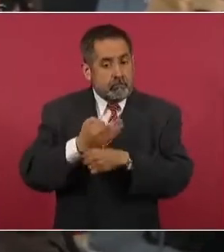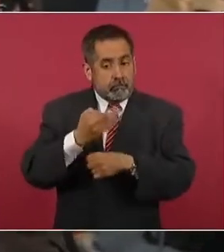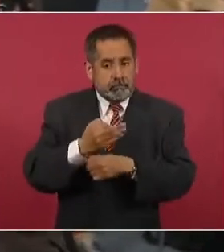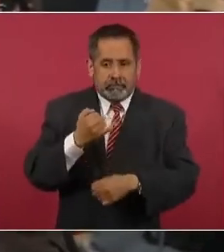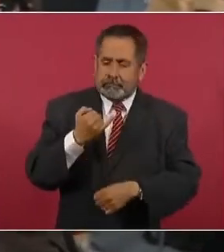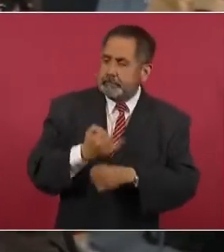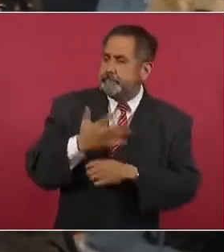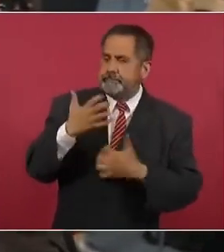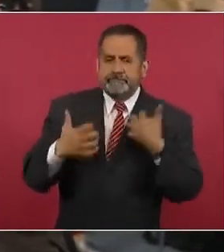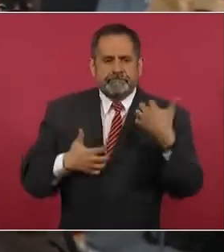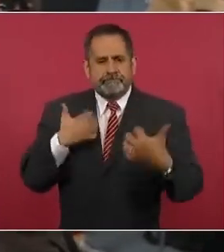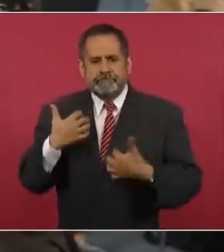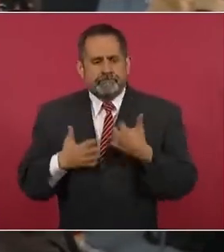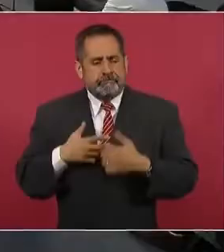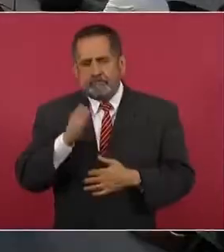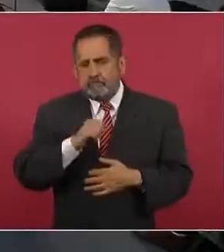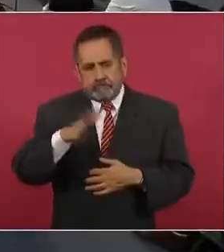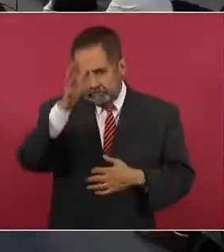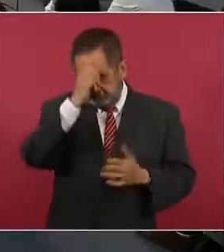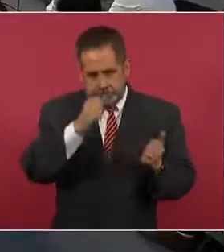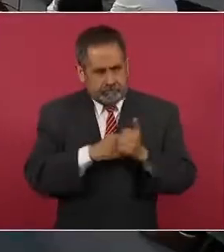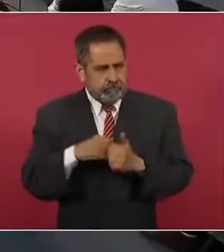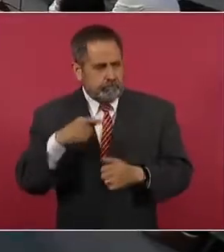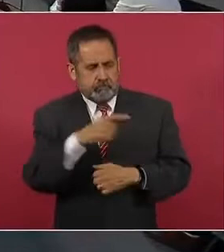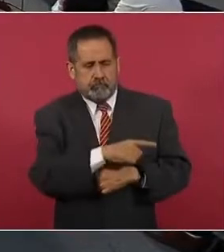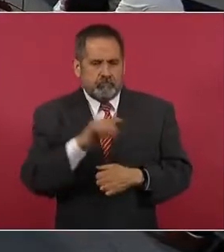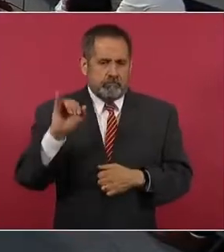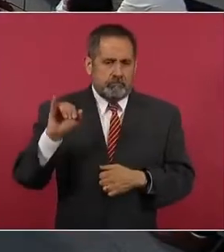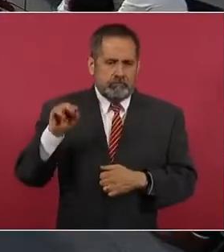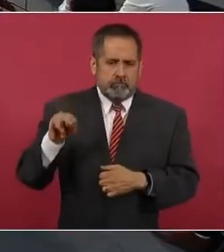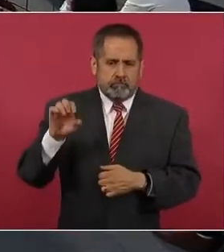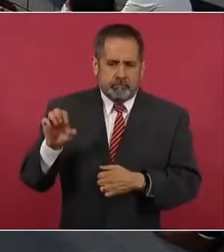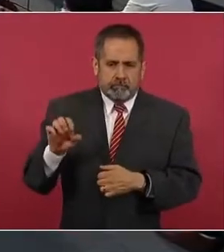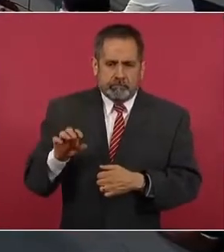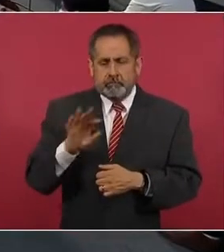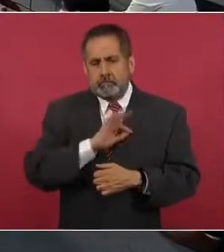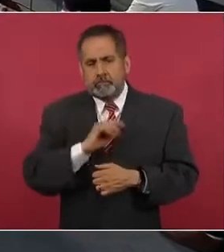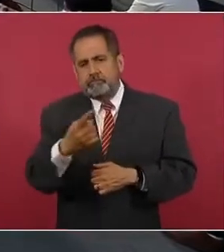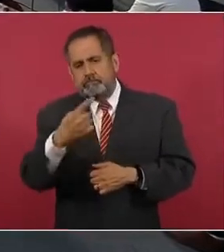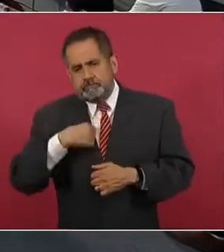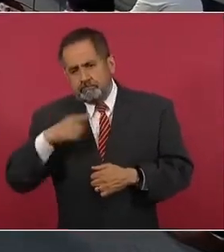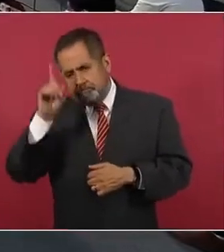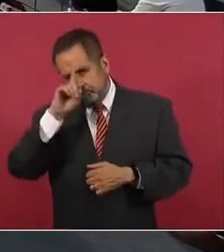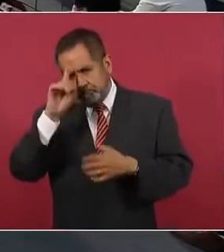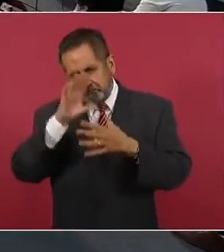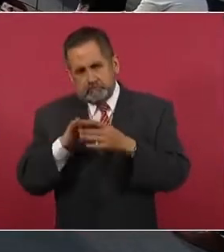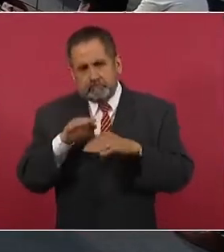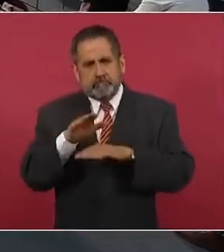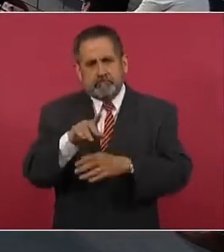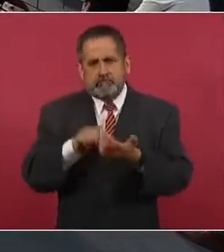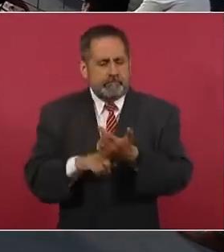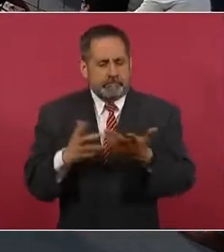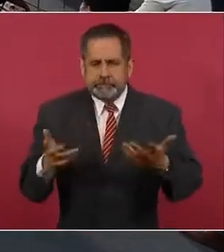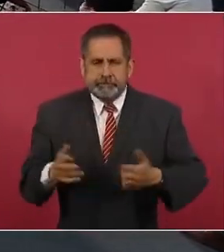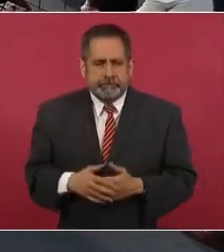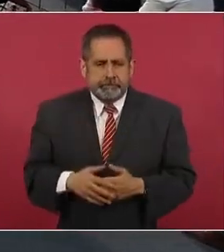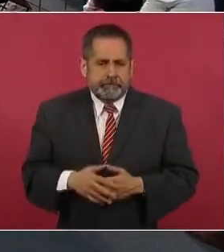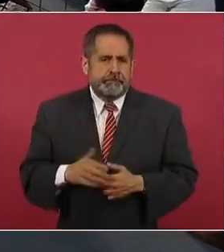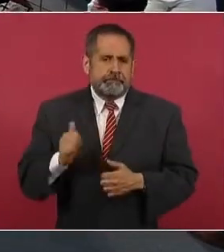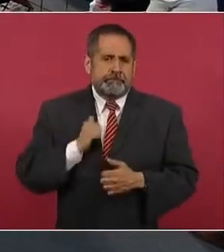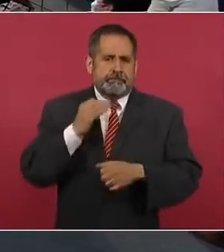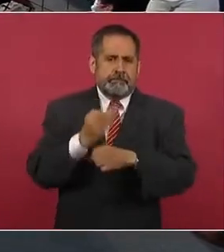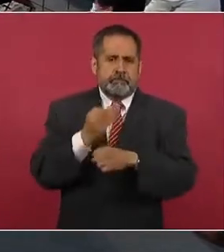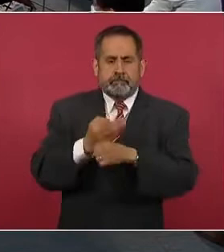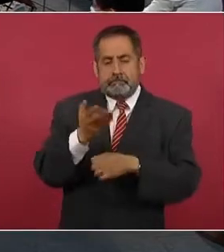esta actuación del INE. No sé si usted me podría dar algún comentario al respecto y aprovechando que